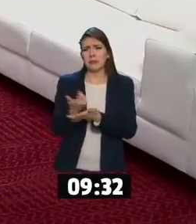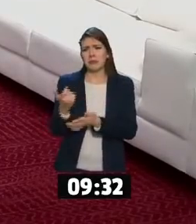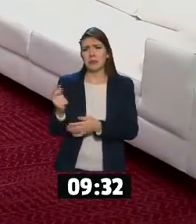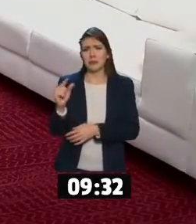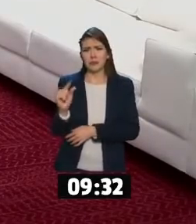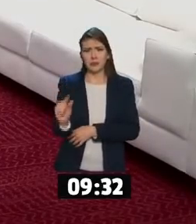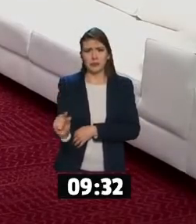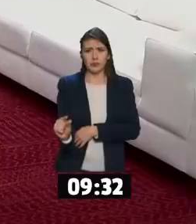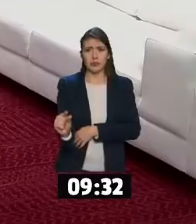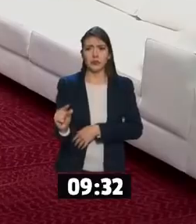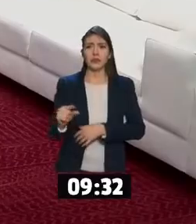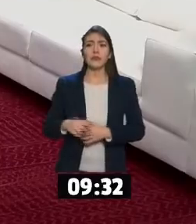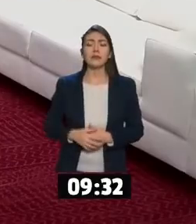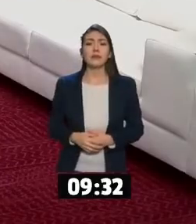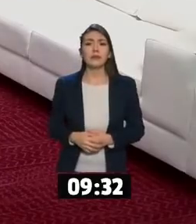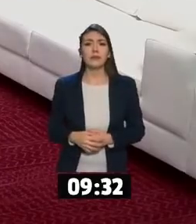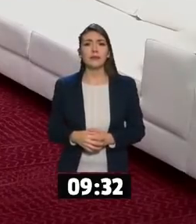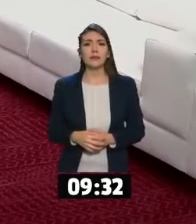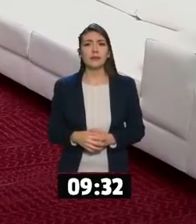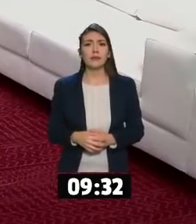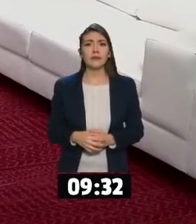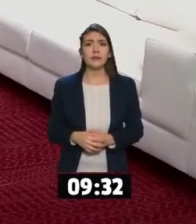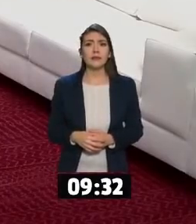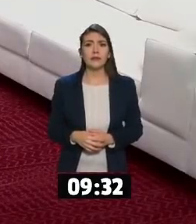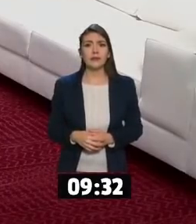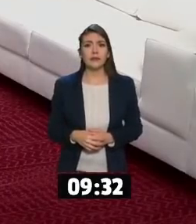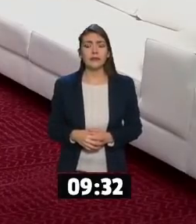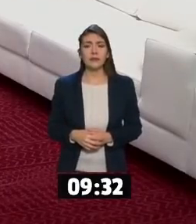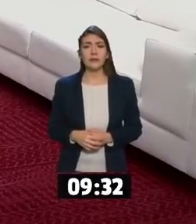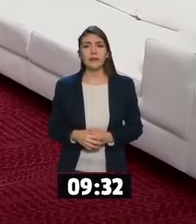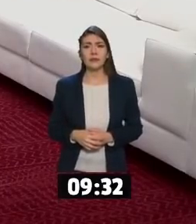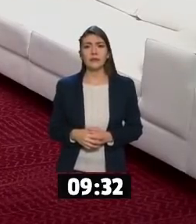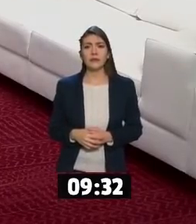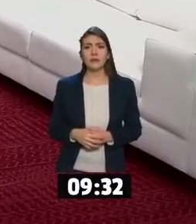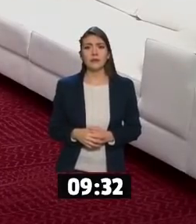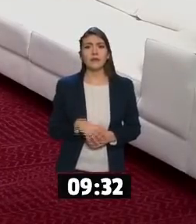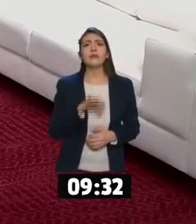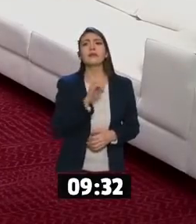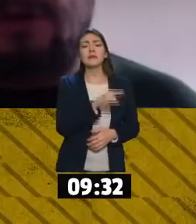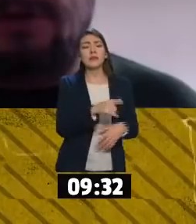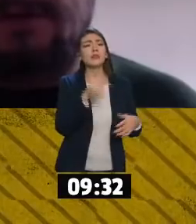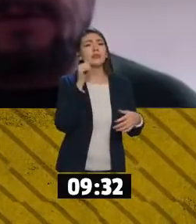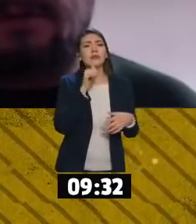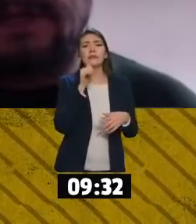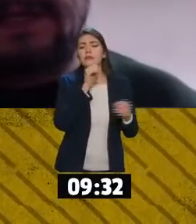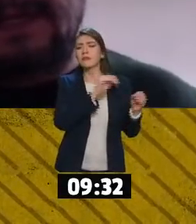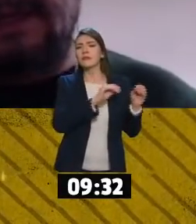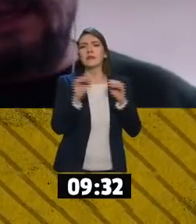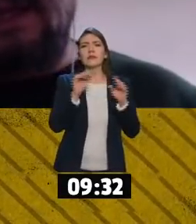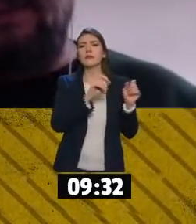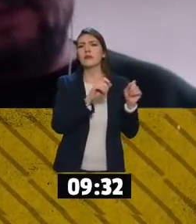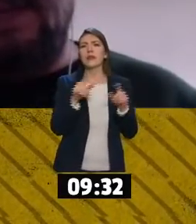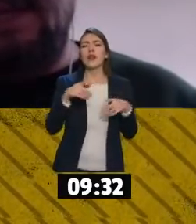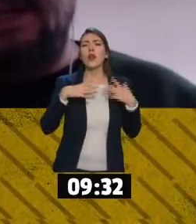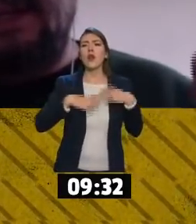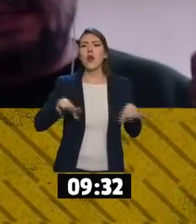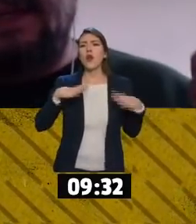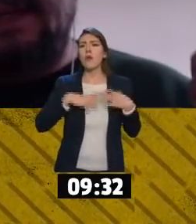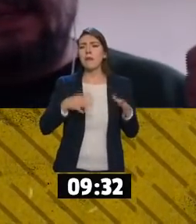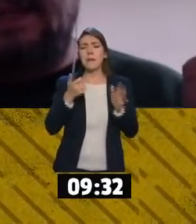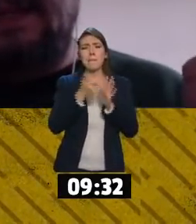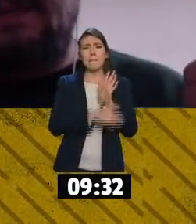tiene que pasar para que siempre haya cosas muy baratas a nuestra disposición, ¿no? Y tiene que